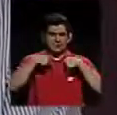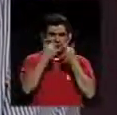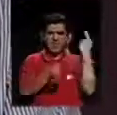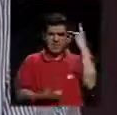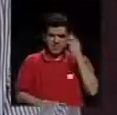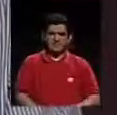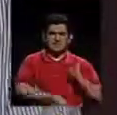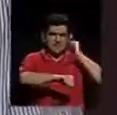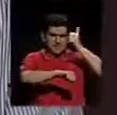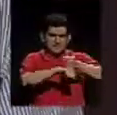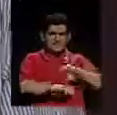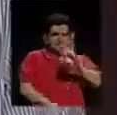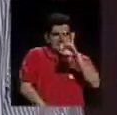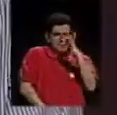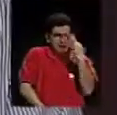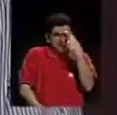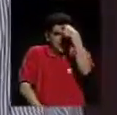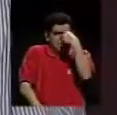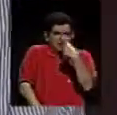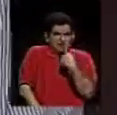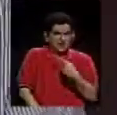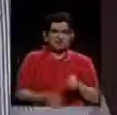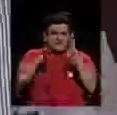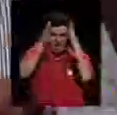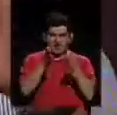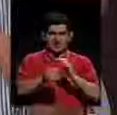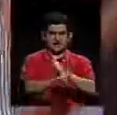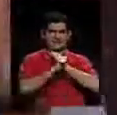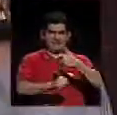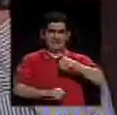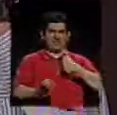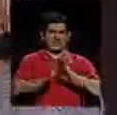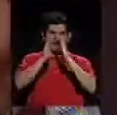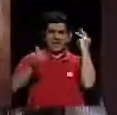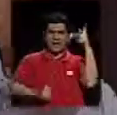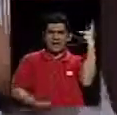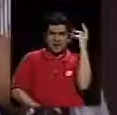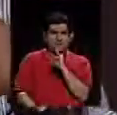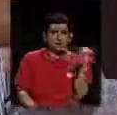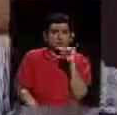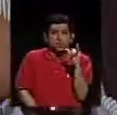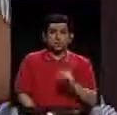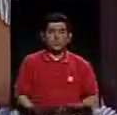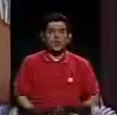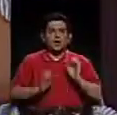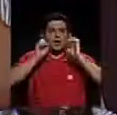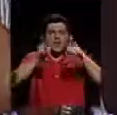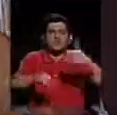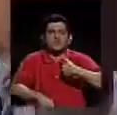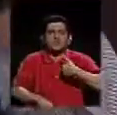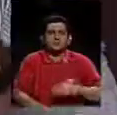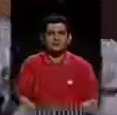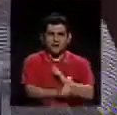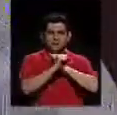definición de una determinada forma o perfil de magistrado que garantice esa apertura política, sino también la posibilidad de